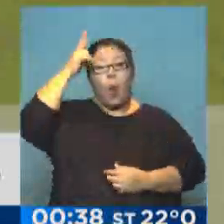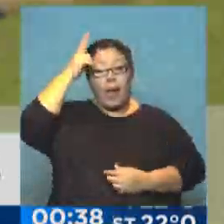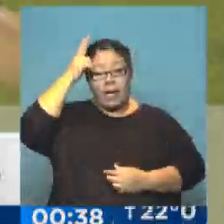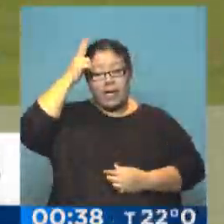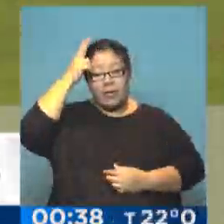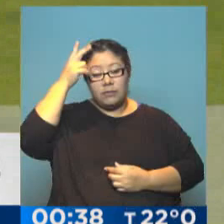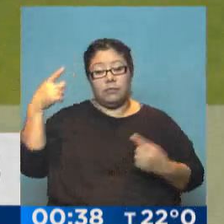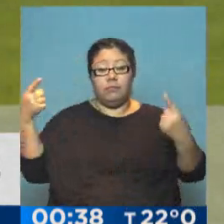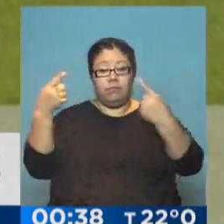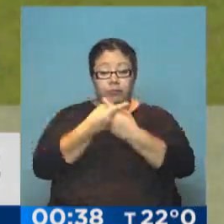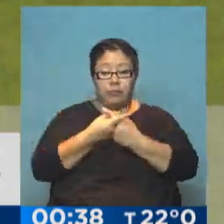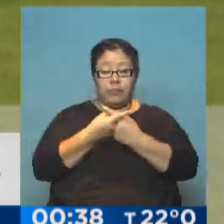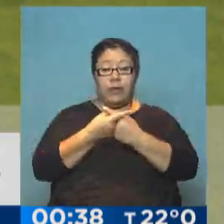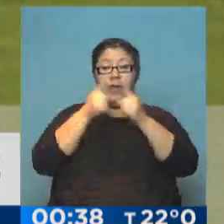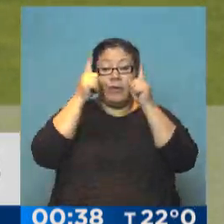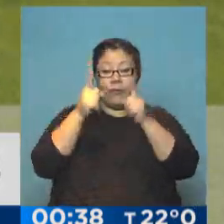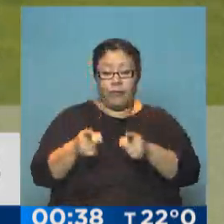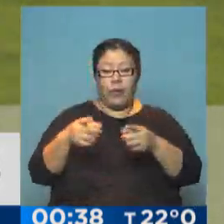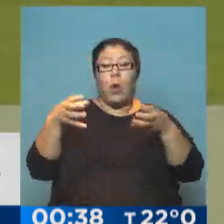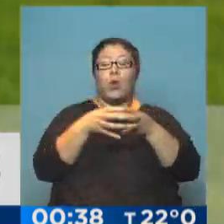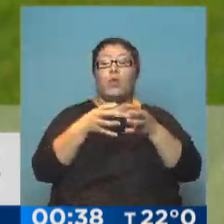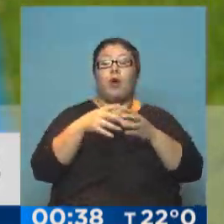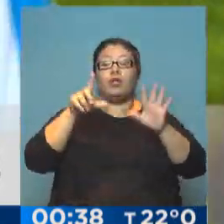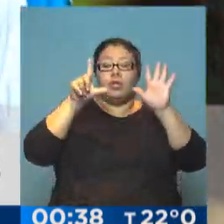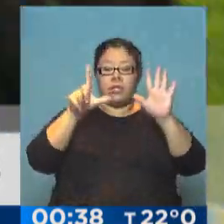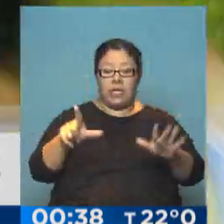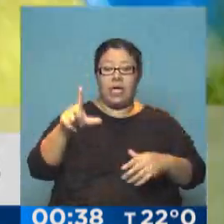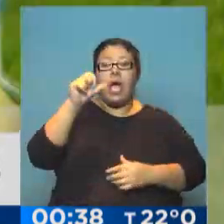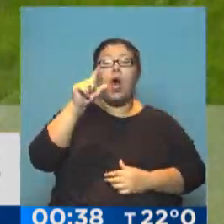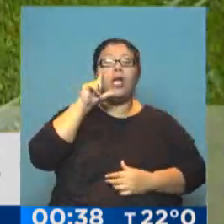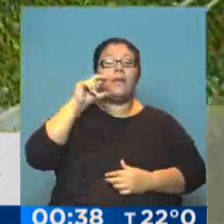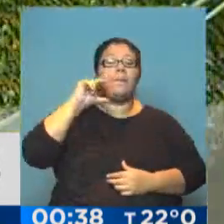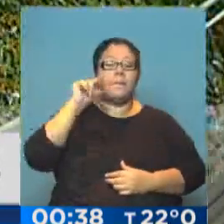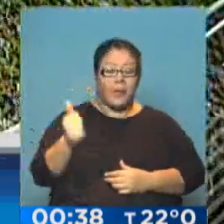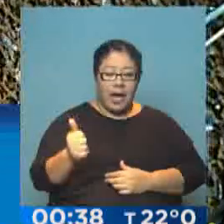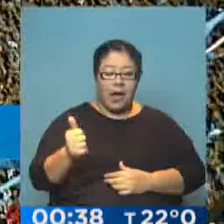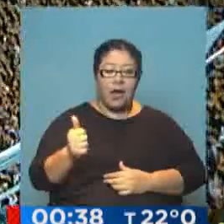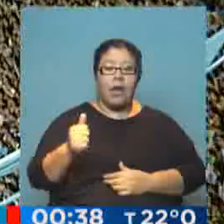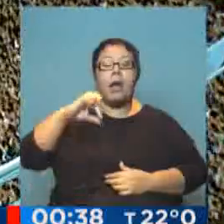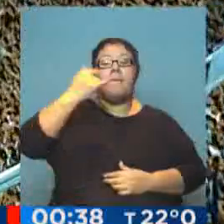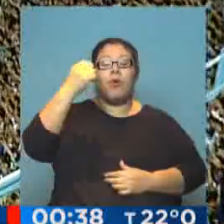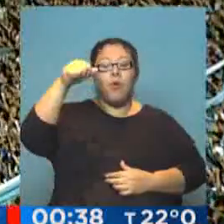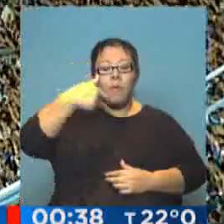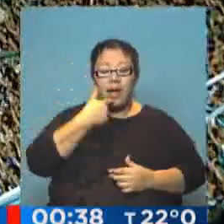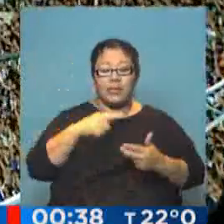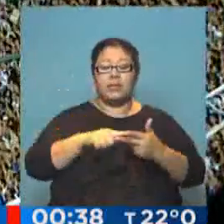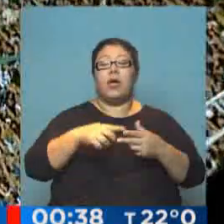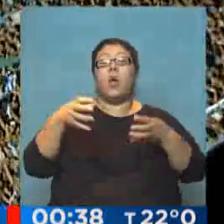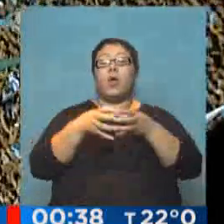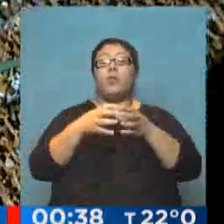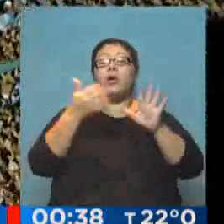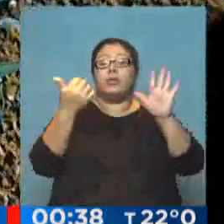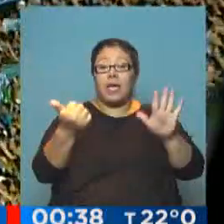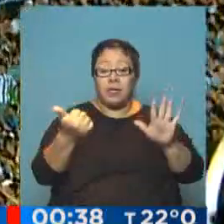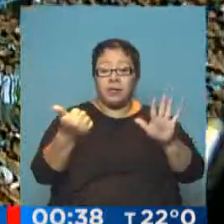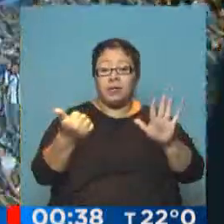es el que se va a quedar en esa zona. En el grupo 7 estará Olimpia, Emelec, Deportivo Táchira y Pumas. Y en el grupo 6, lo dejé para el final, está